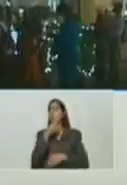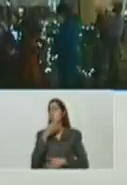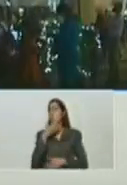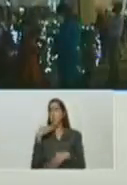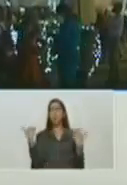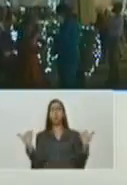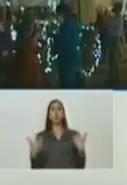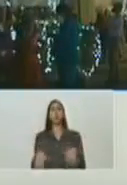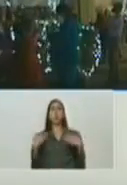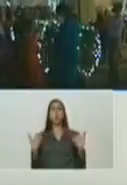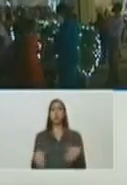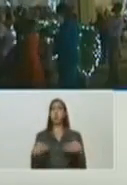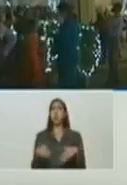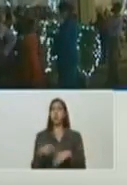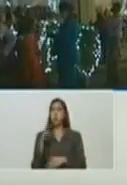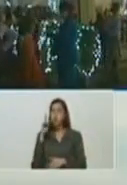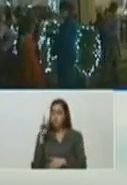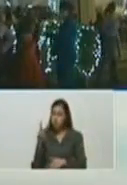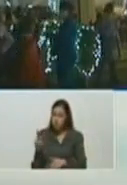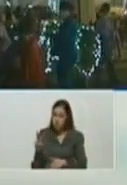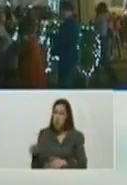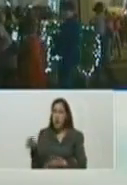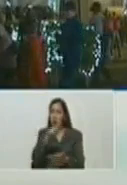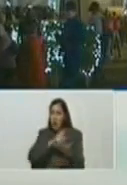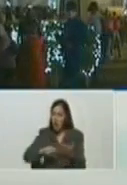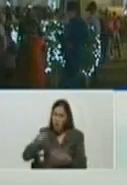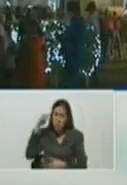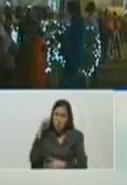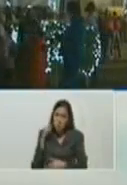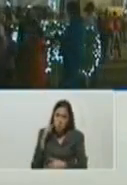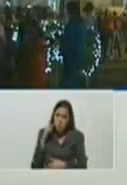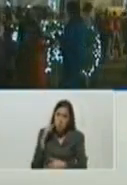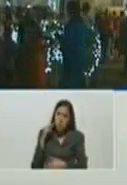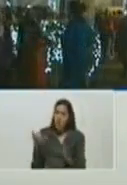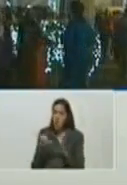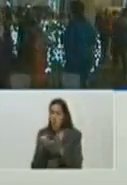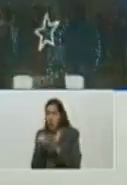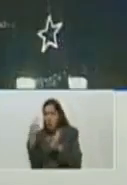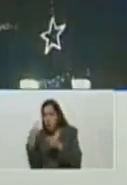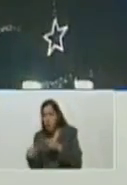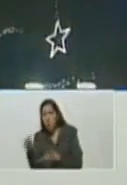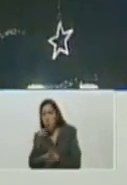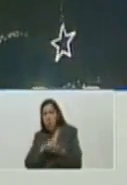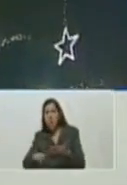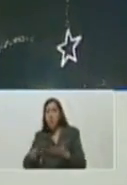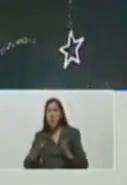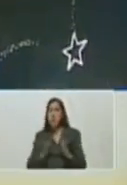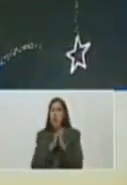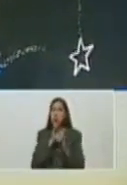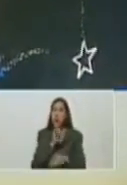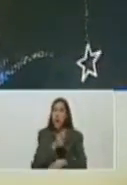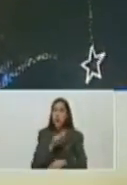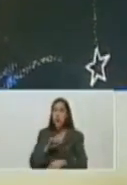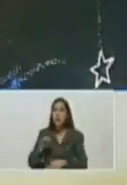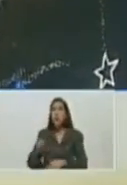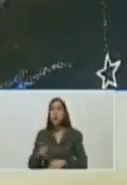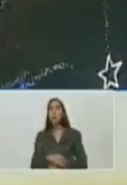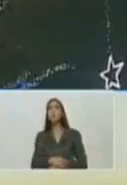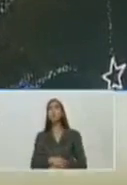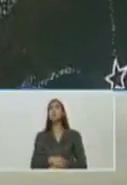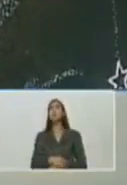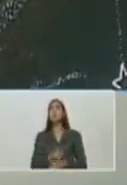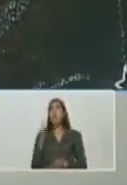hermosísimas ahí se ve la Plaza Bolívar, se ve la Plaza San Jacinto. Para los que no saben, en la Plaza San Jacinto, allí